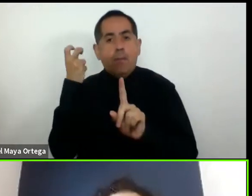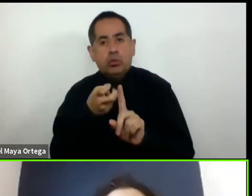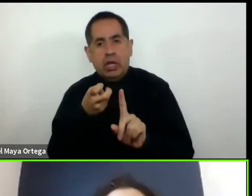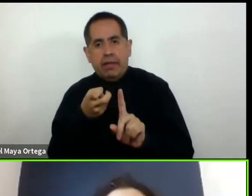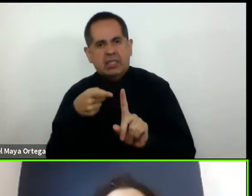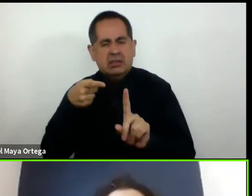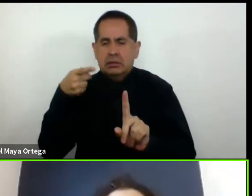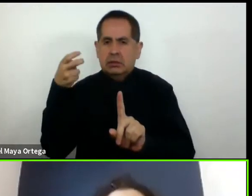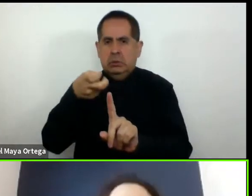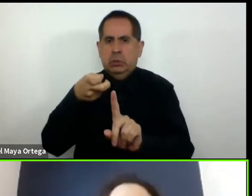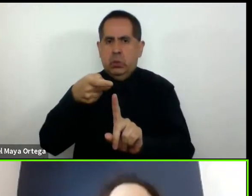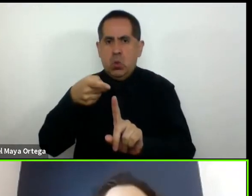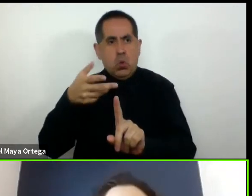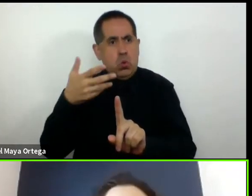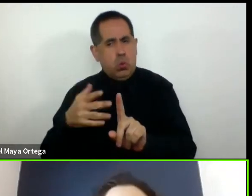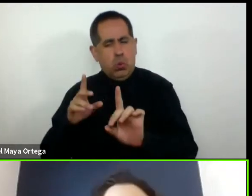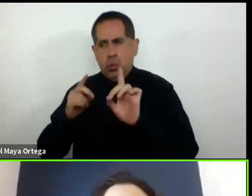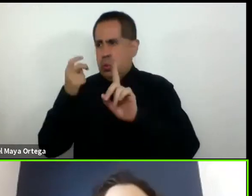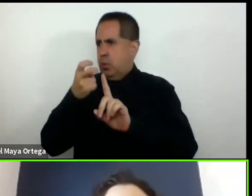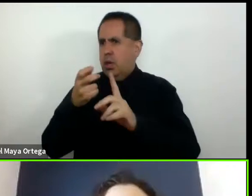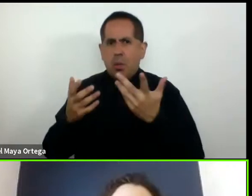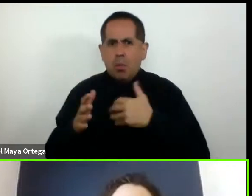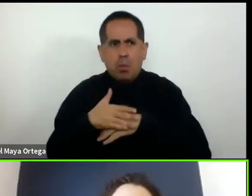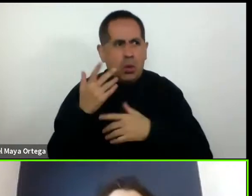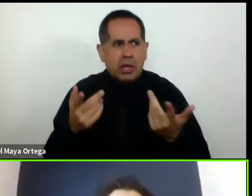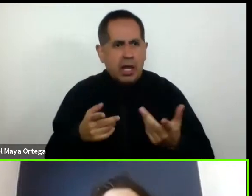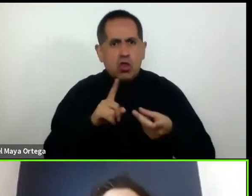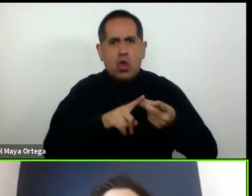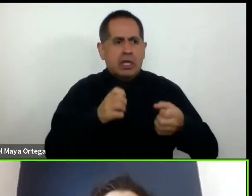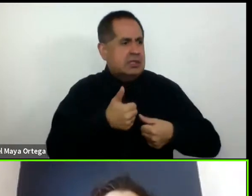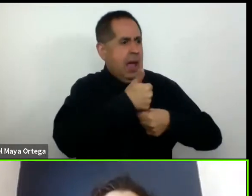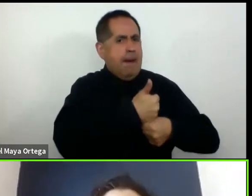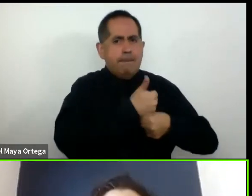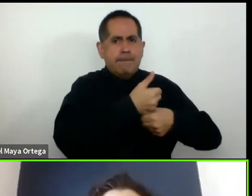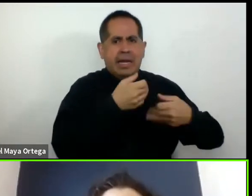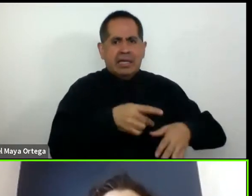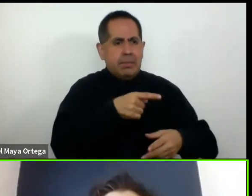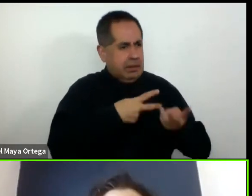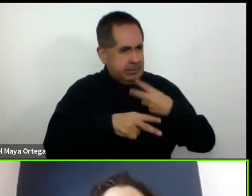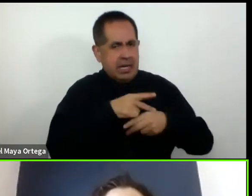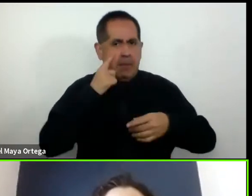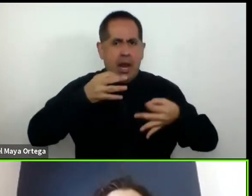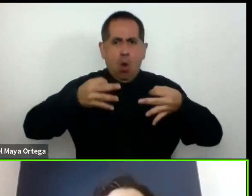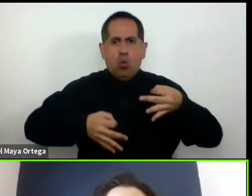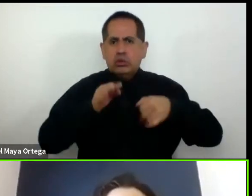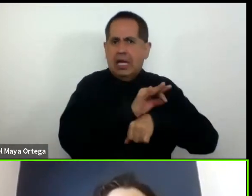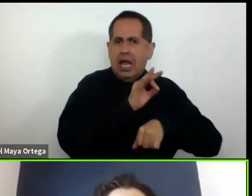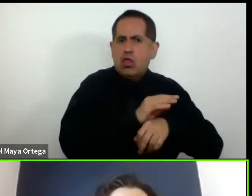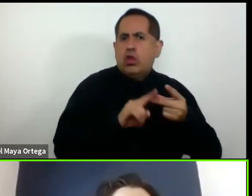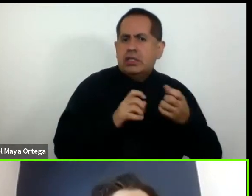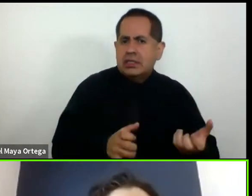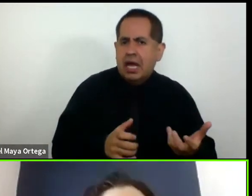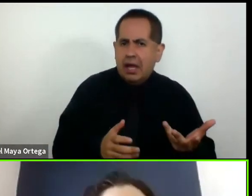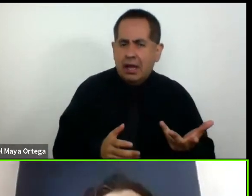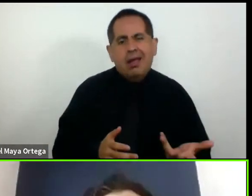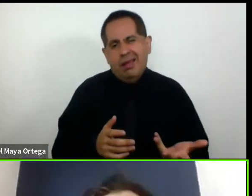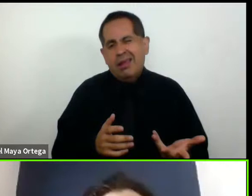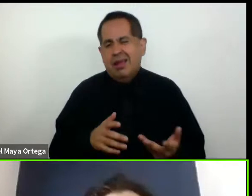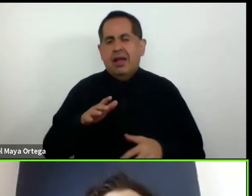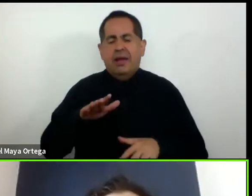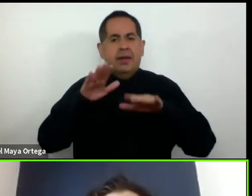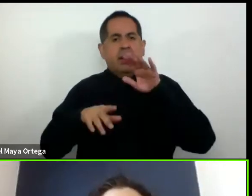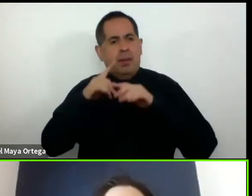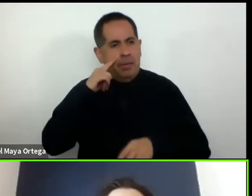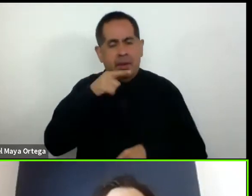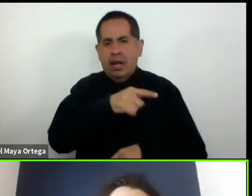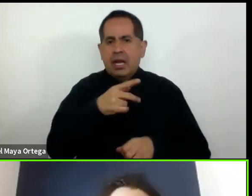reflexionar, ¿no? Y crear ciertas hipótesis sobre por qué no están llegando las víctimas al sistema de justicia penal, ¿no? Y creo que esto tiene que ver con las barreras adicionales